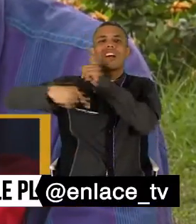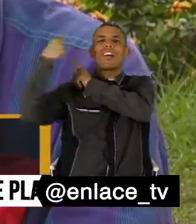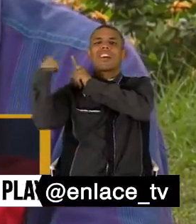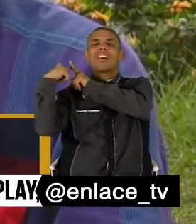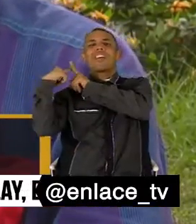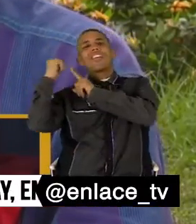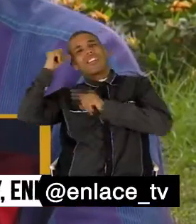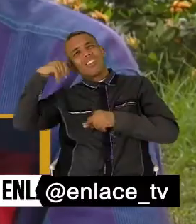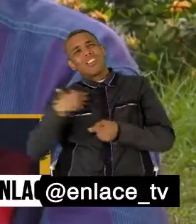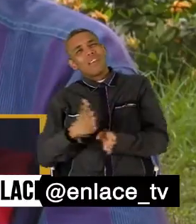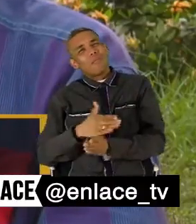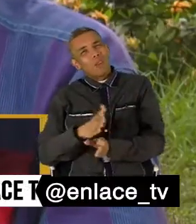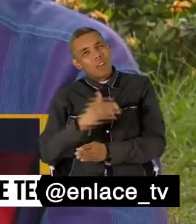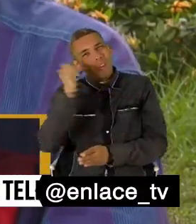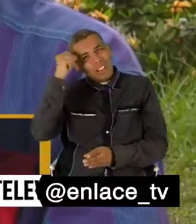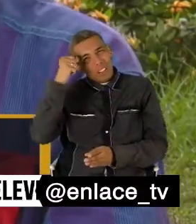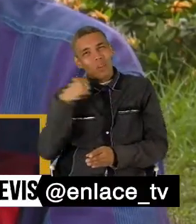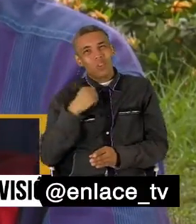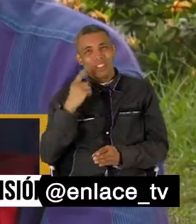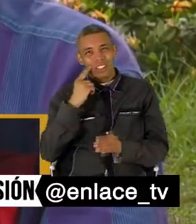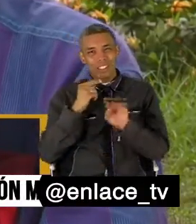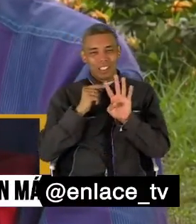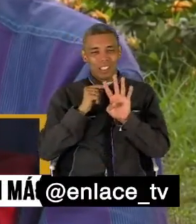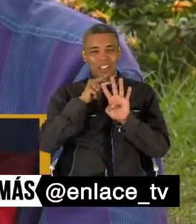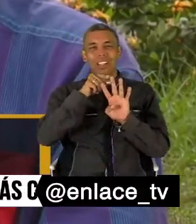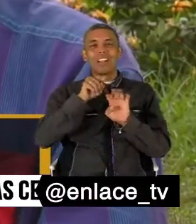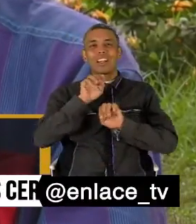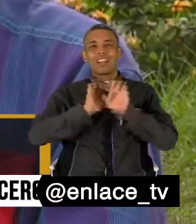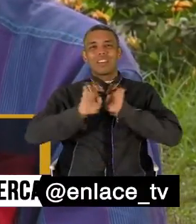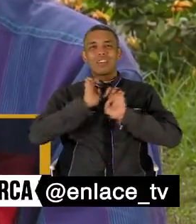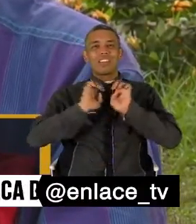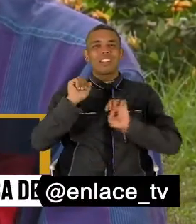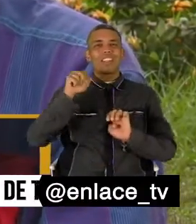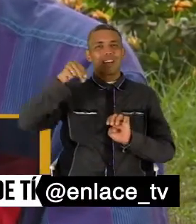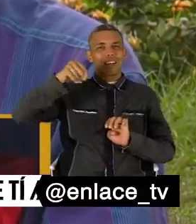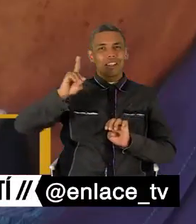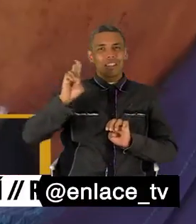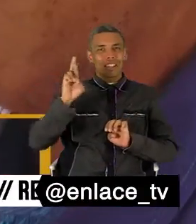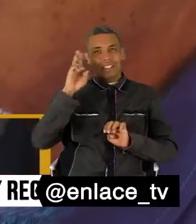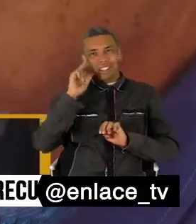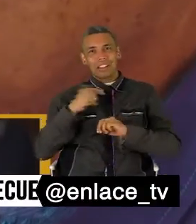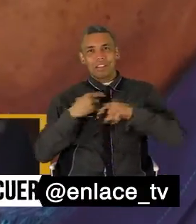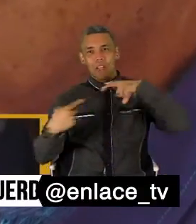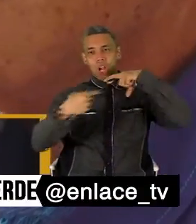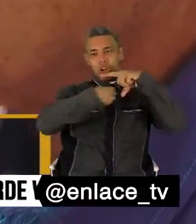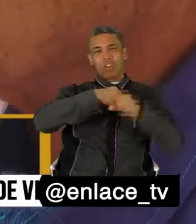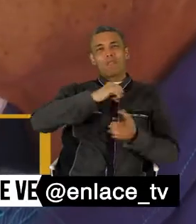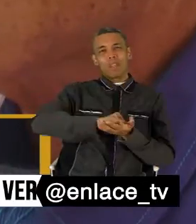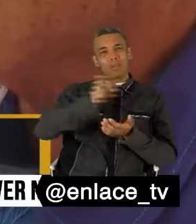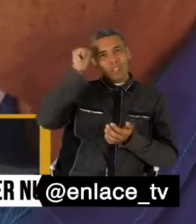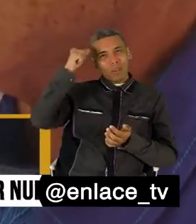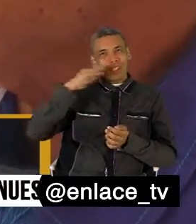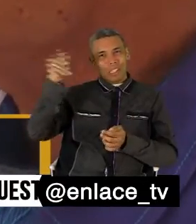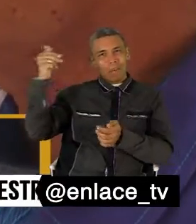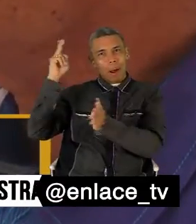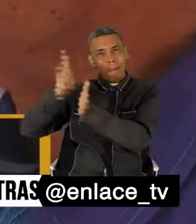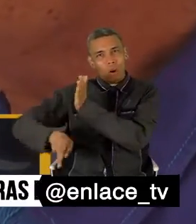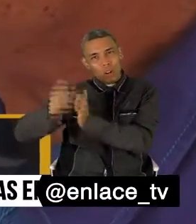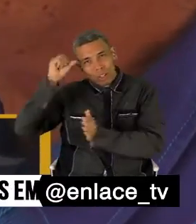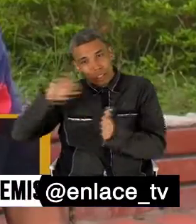problema con Andrés Escobar, sí, Andrés Escobar, sí. Recuerda el empresario que ha sido el